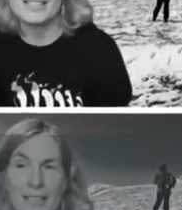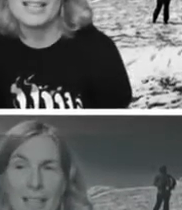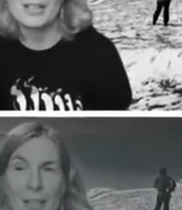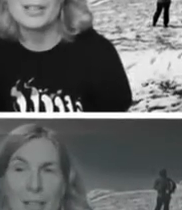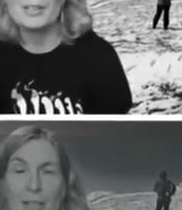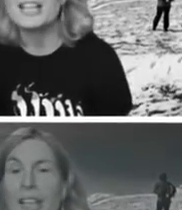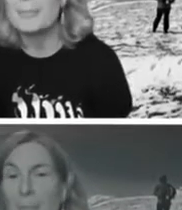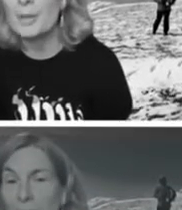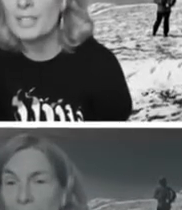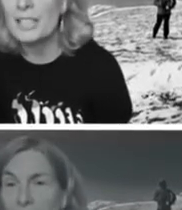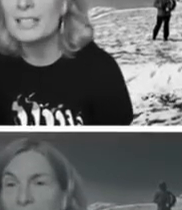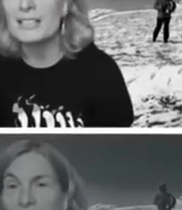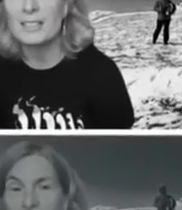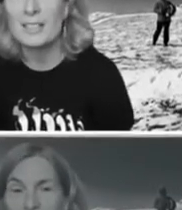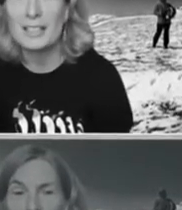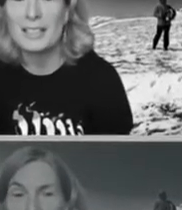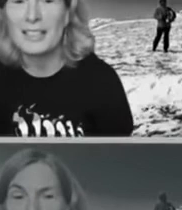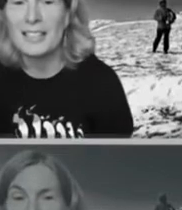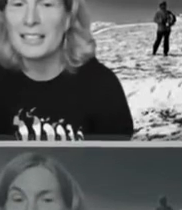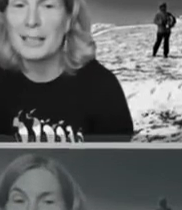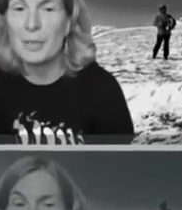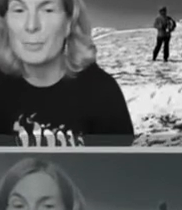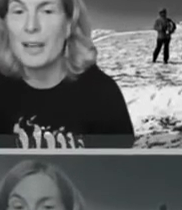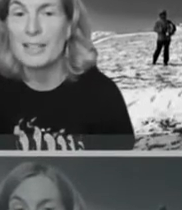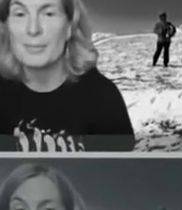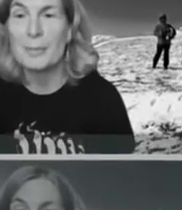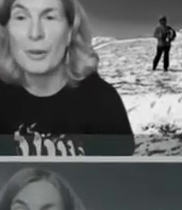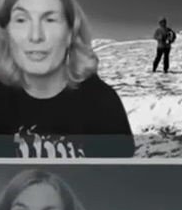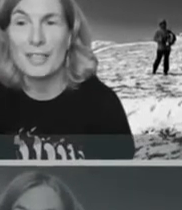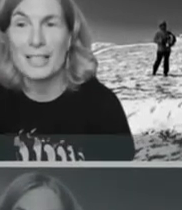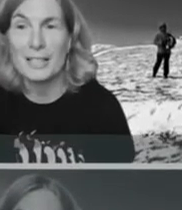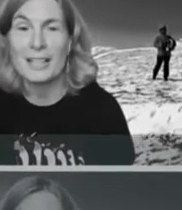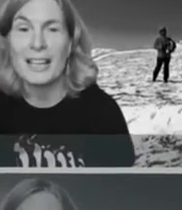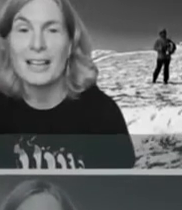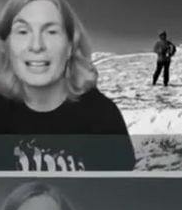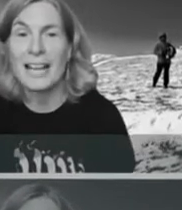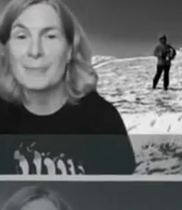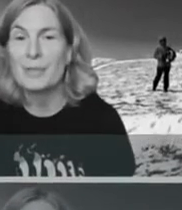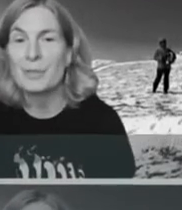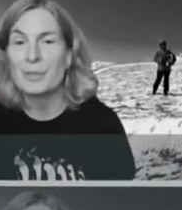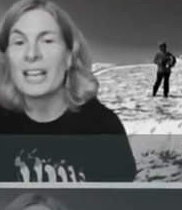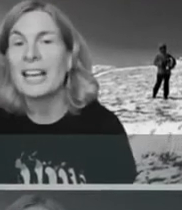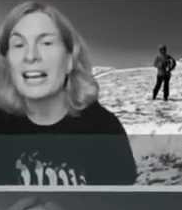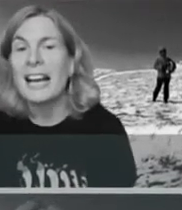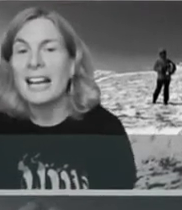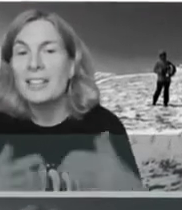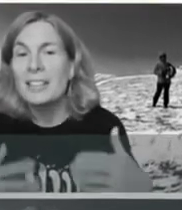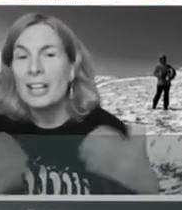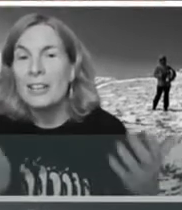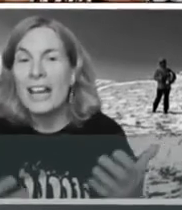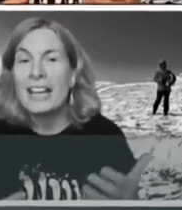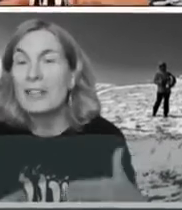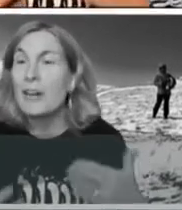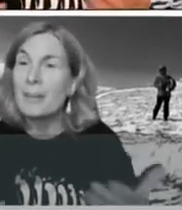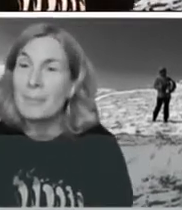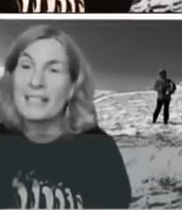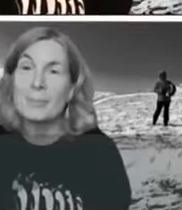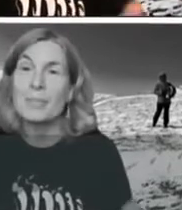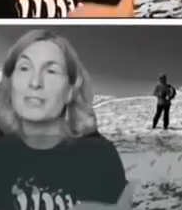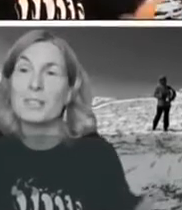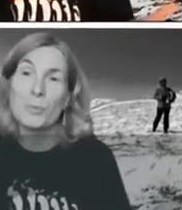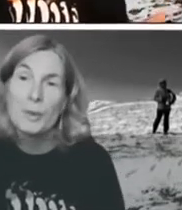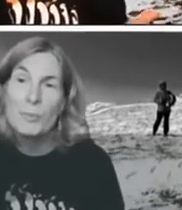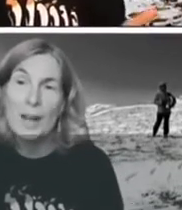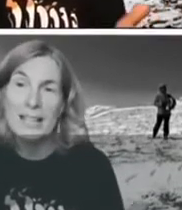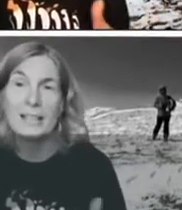clima es más cálido y húmedo. También algunas hierbas y otras plantas que crecen allí les está yendo mejor, como resultado